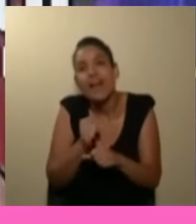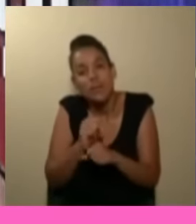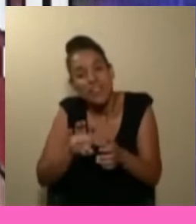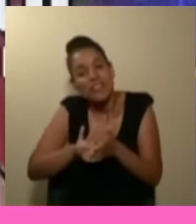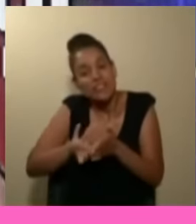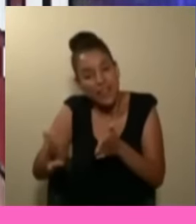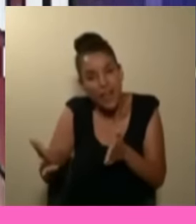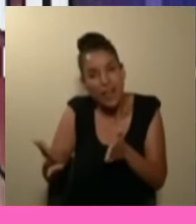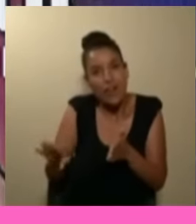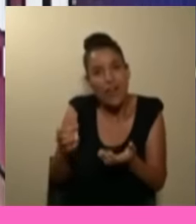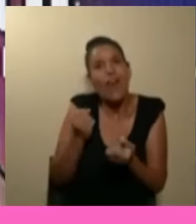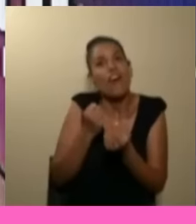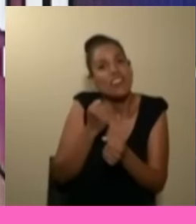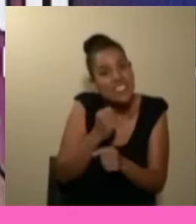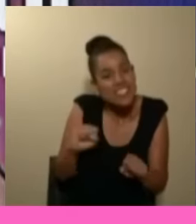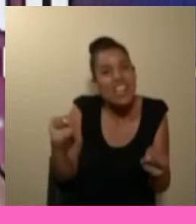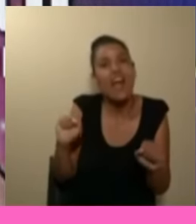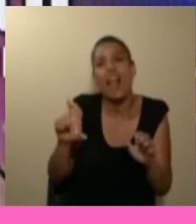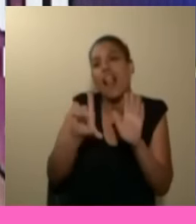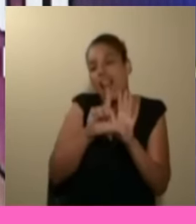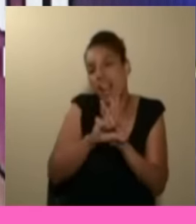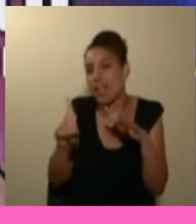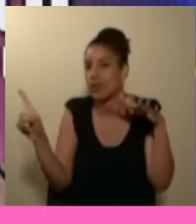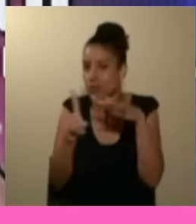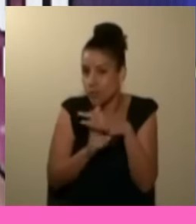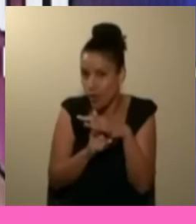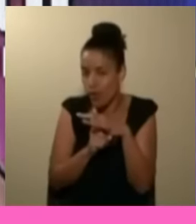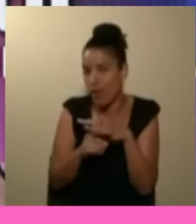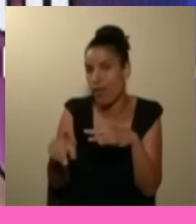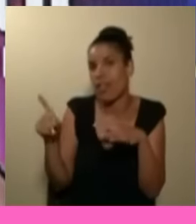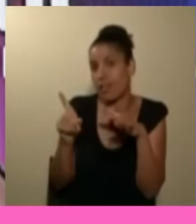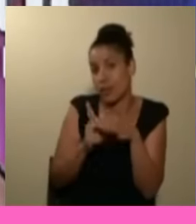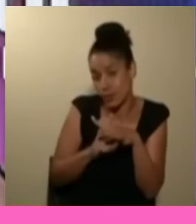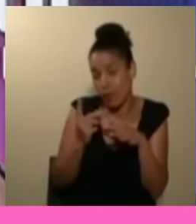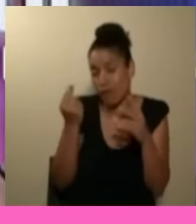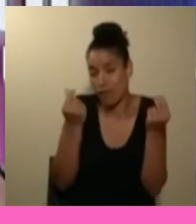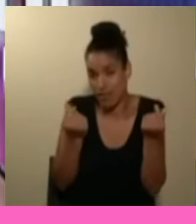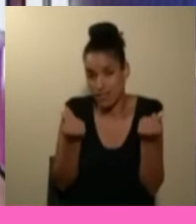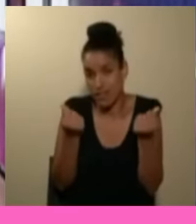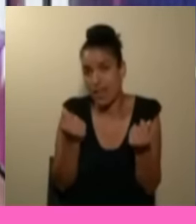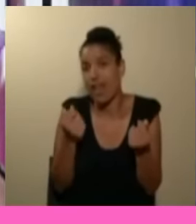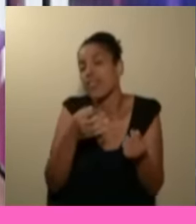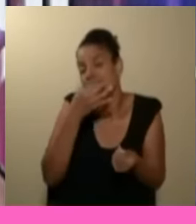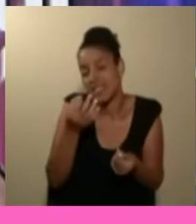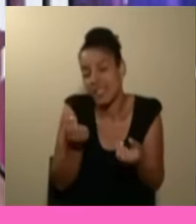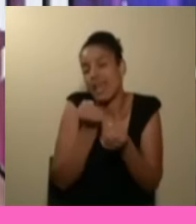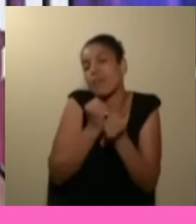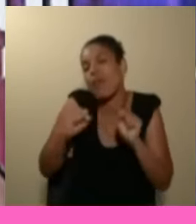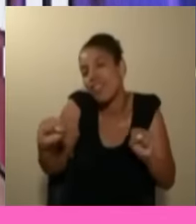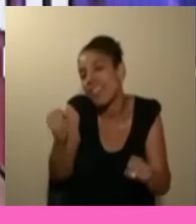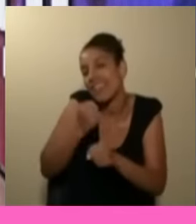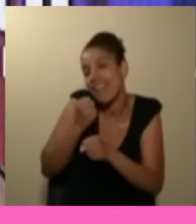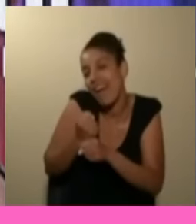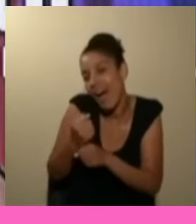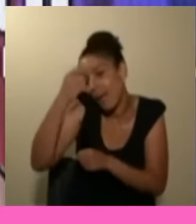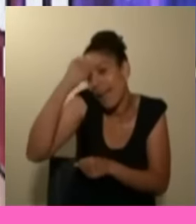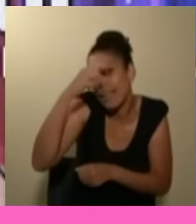que esa gente podía cobrar en efectivo por las dificultades de hacerse del efectivo en un orden